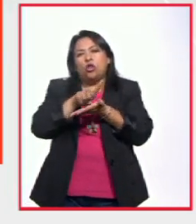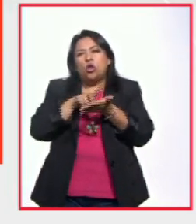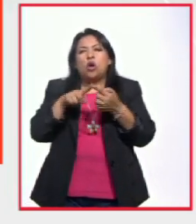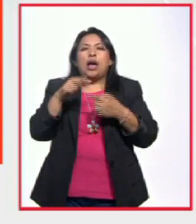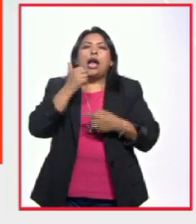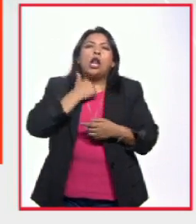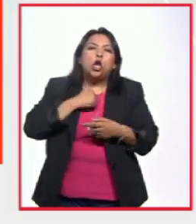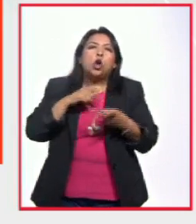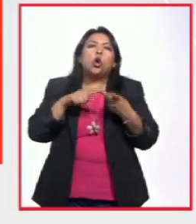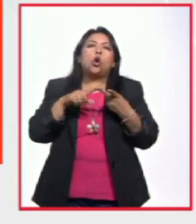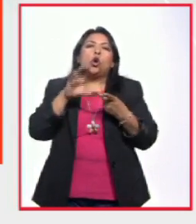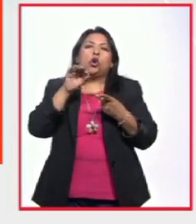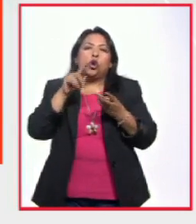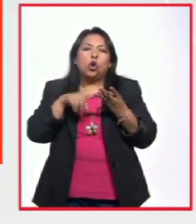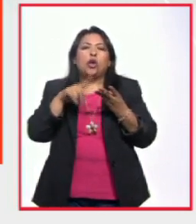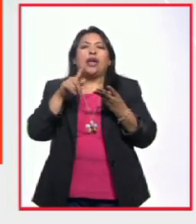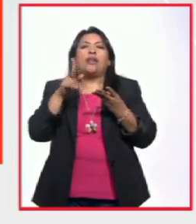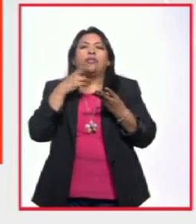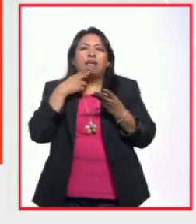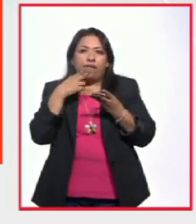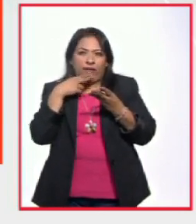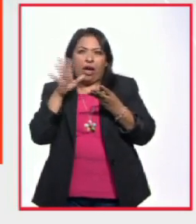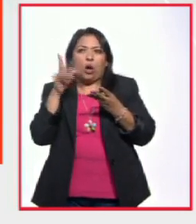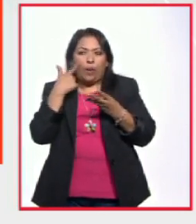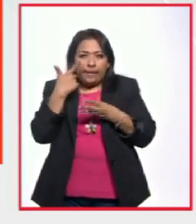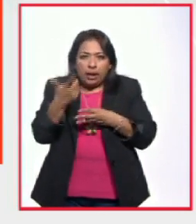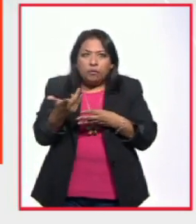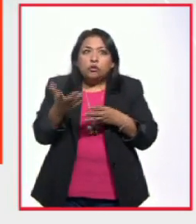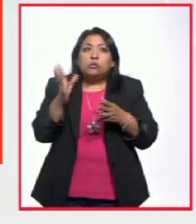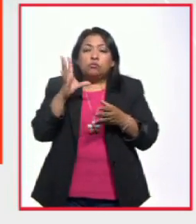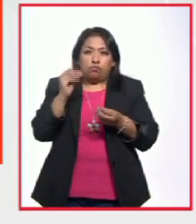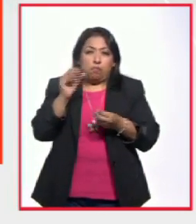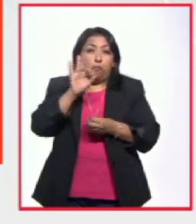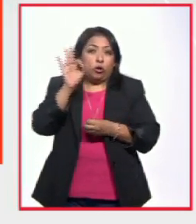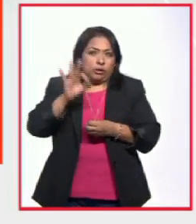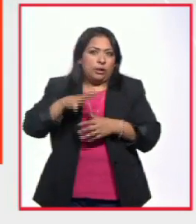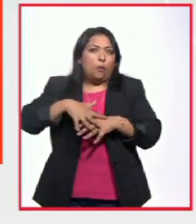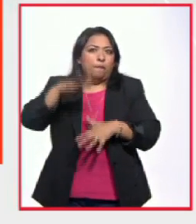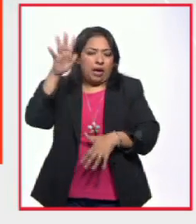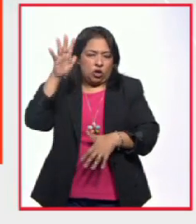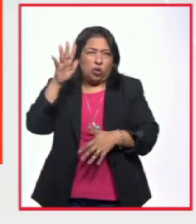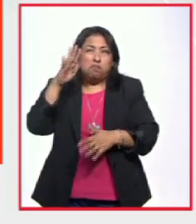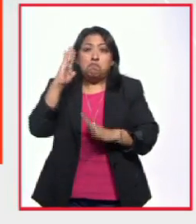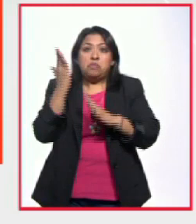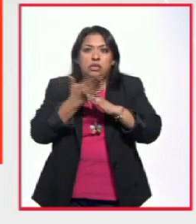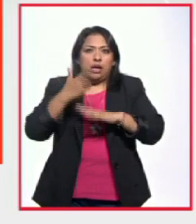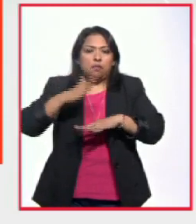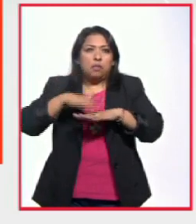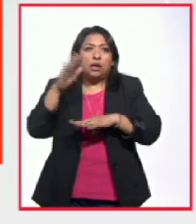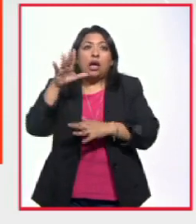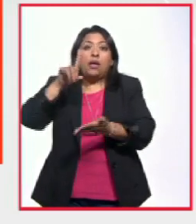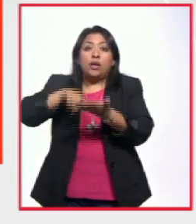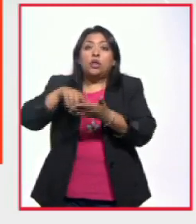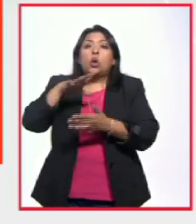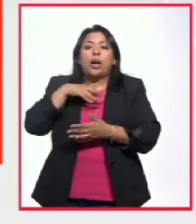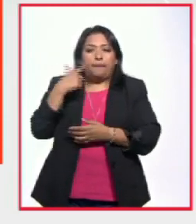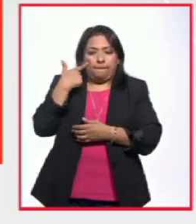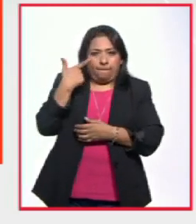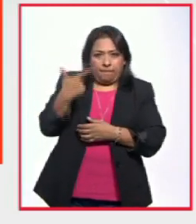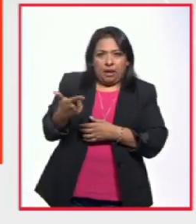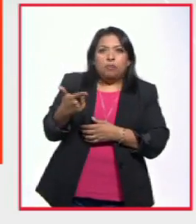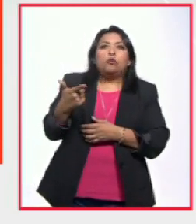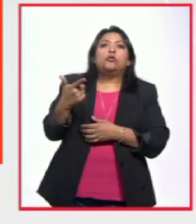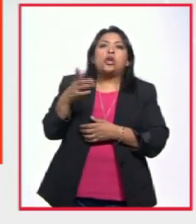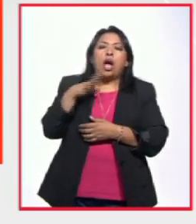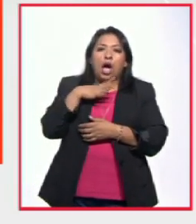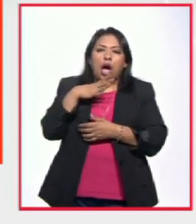alcohol, cocaína, tabaco incluso, un alto porcentaje, más de la mitad, tenían evidencia de